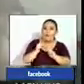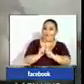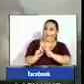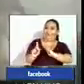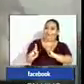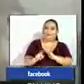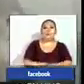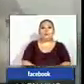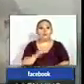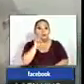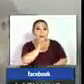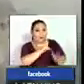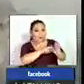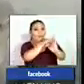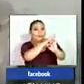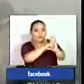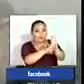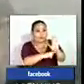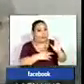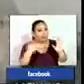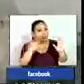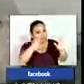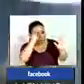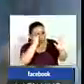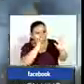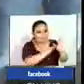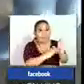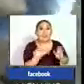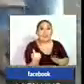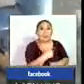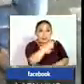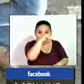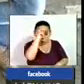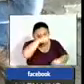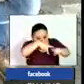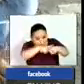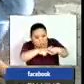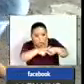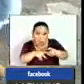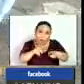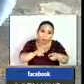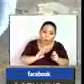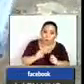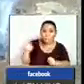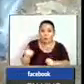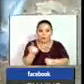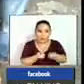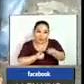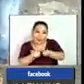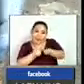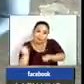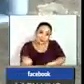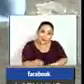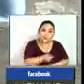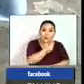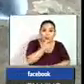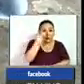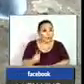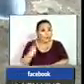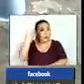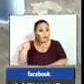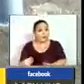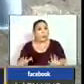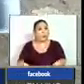Estas disposiciones deben cumplirlas tanto los mecánicos como cada uno de los clientes que llegan a diario para la revisión